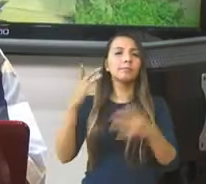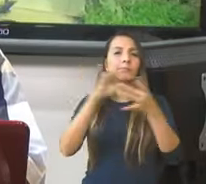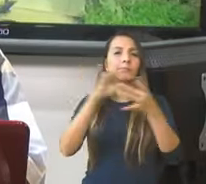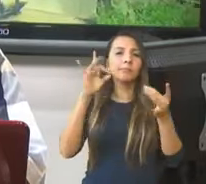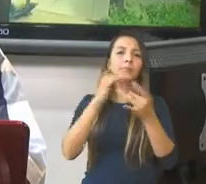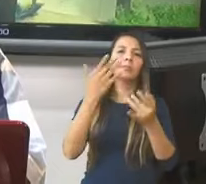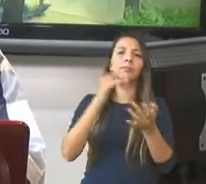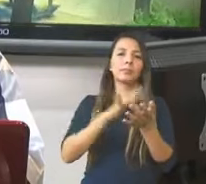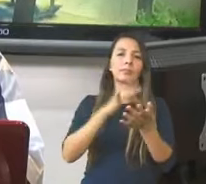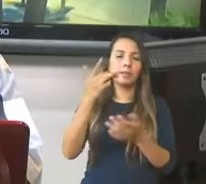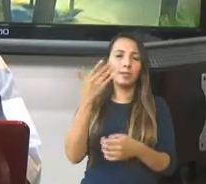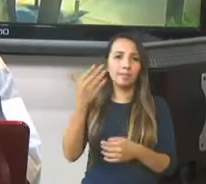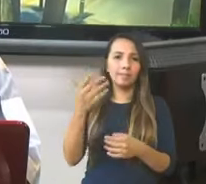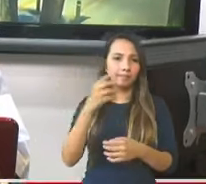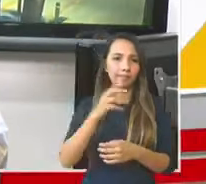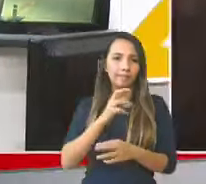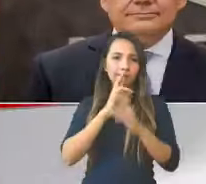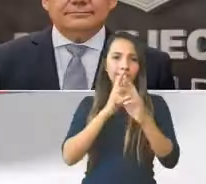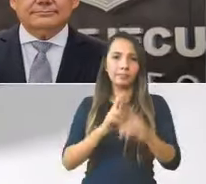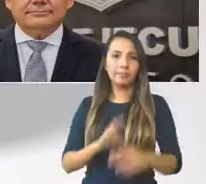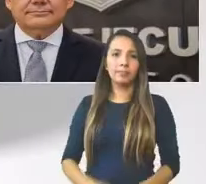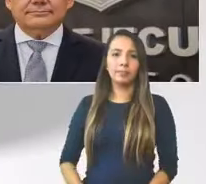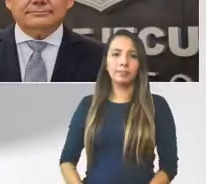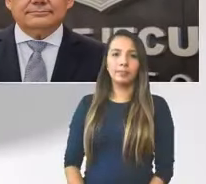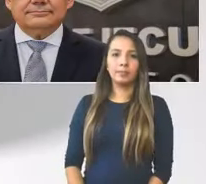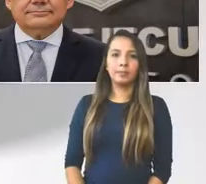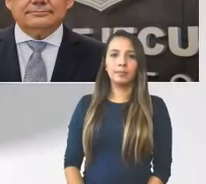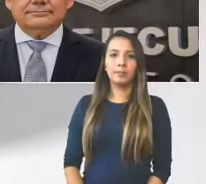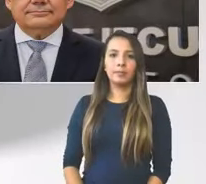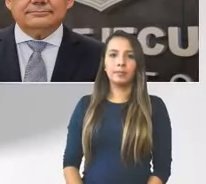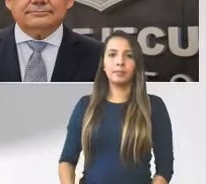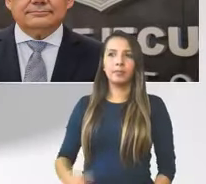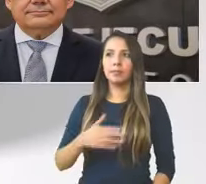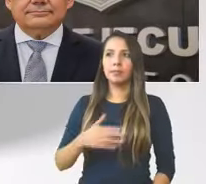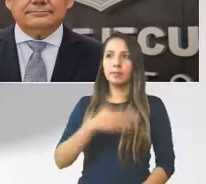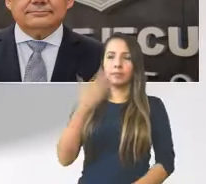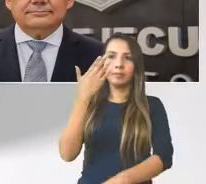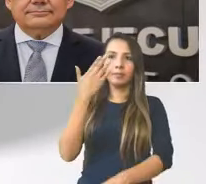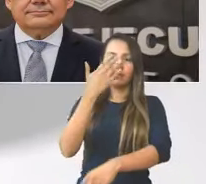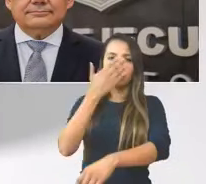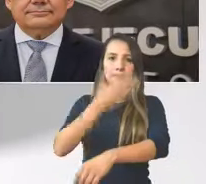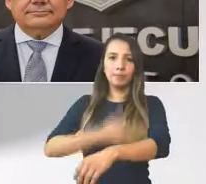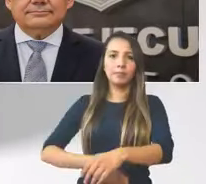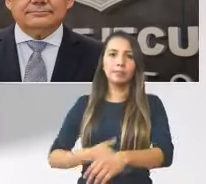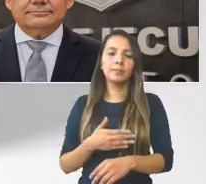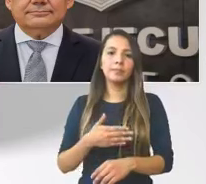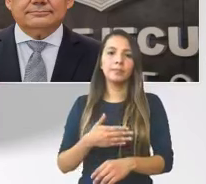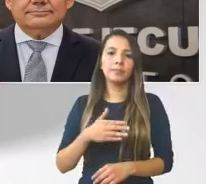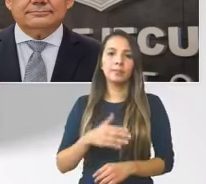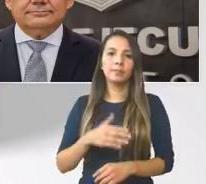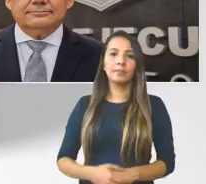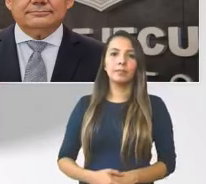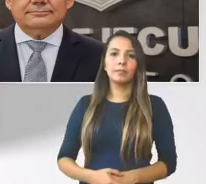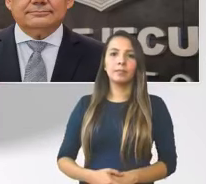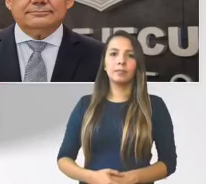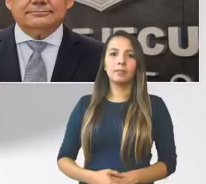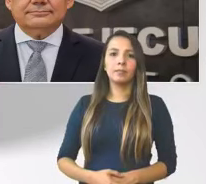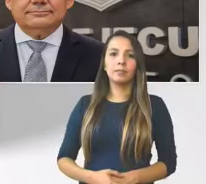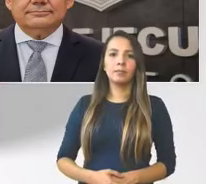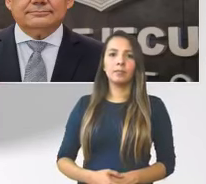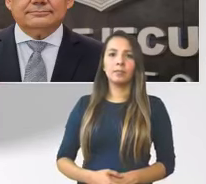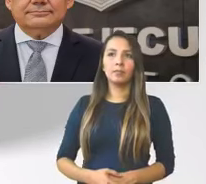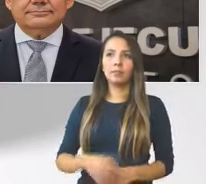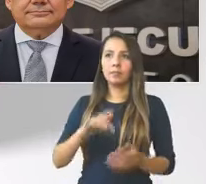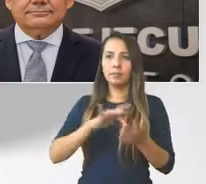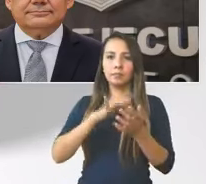de antemano, muchas gracias. Buenas tardes, Jorge. Encantado de saludarte a ti y a tu auditorio. Y gracias por la oportunidad